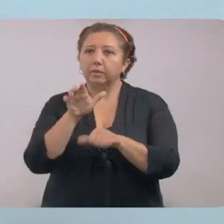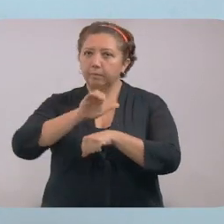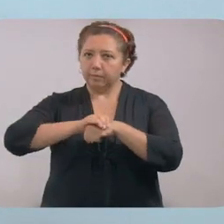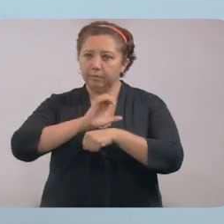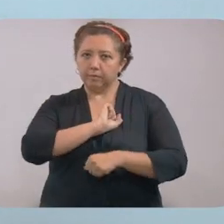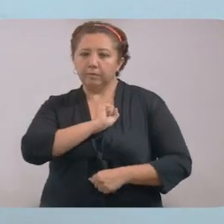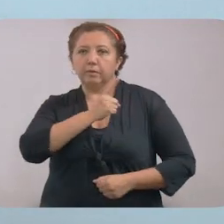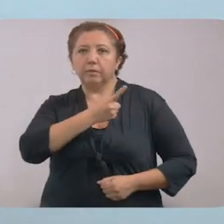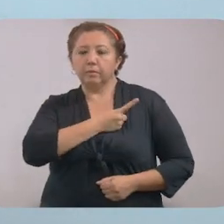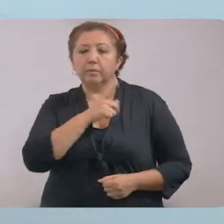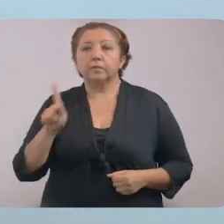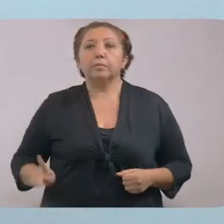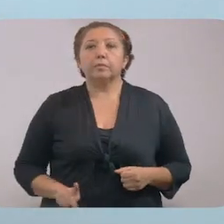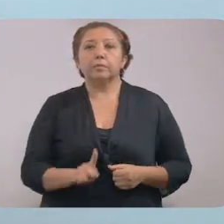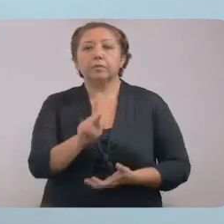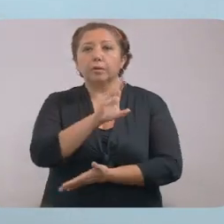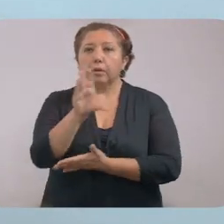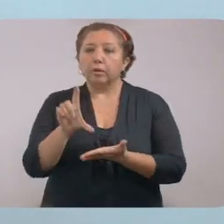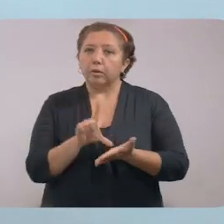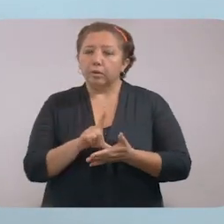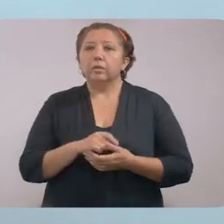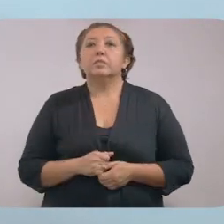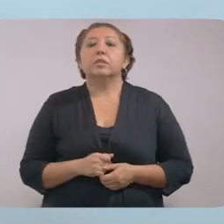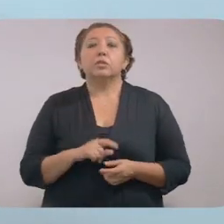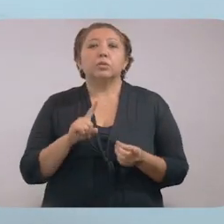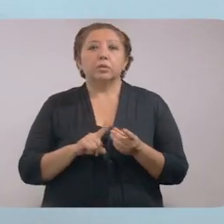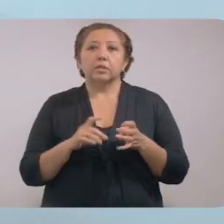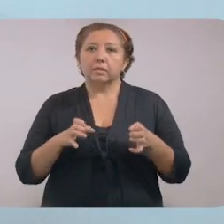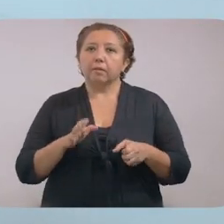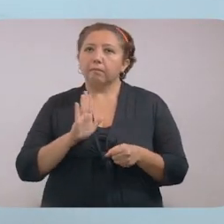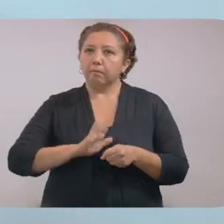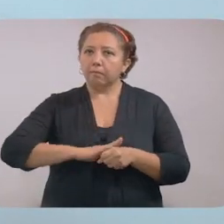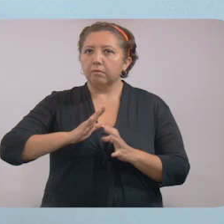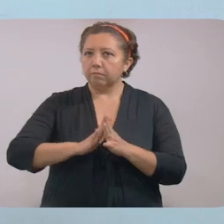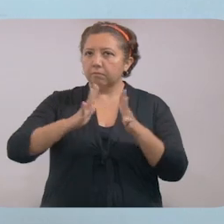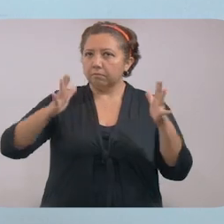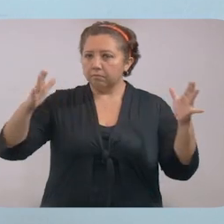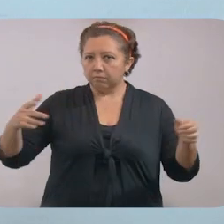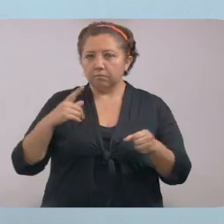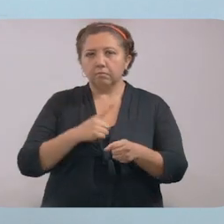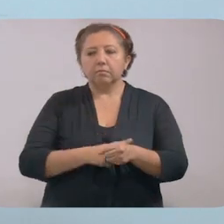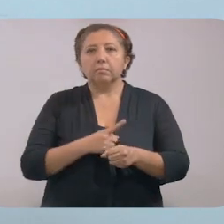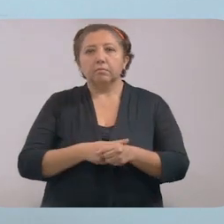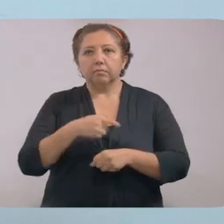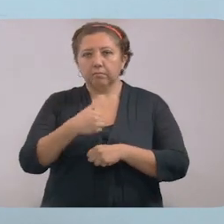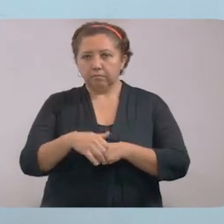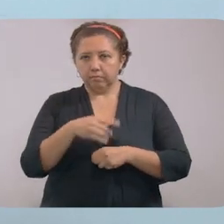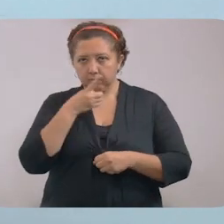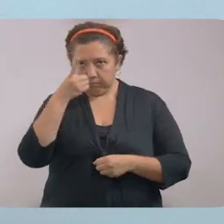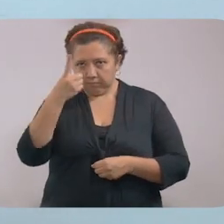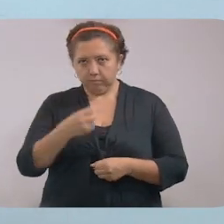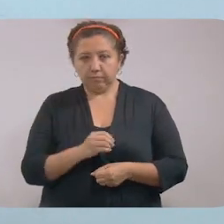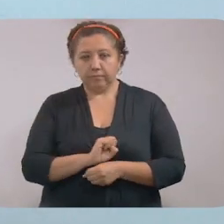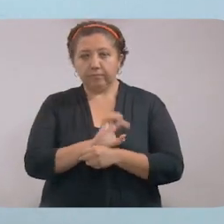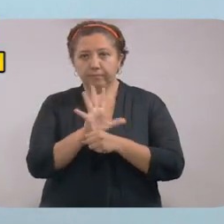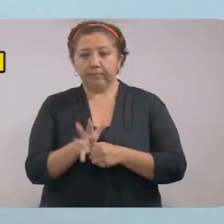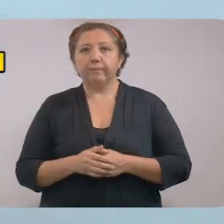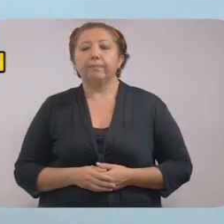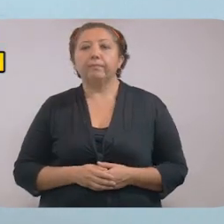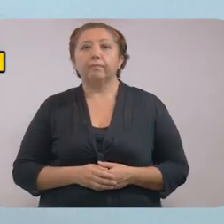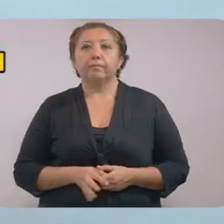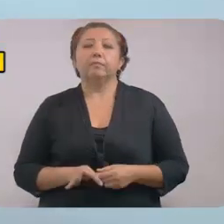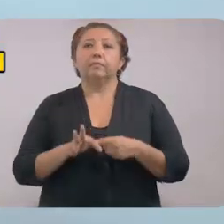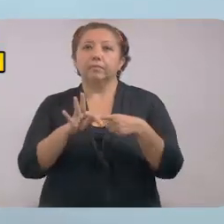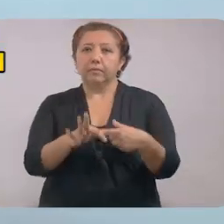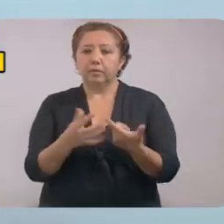de la salud en los municipios, colonias y comisarías que presentan una tendencia al alza en el número de personas contagiadas. A